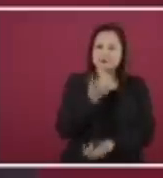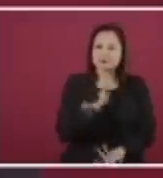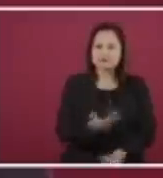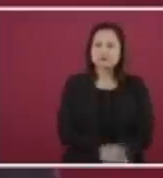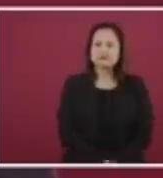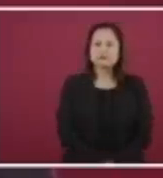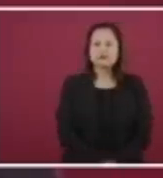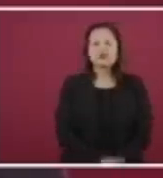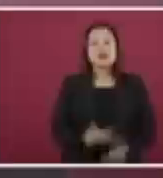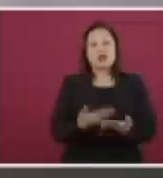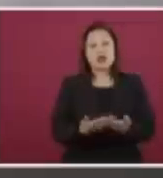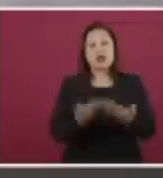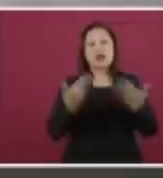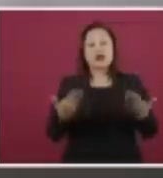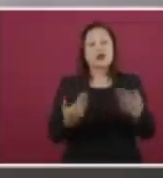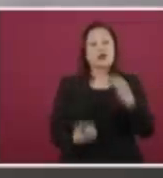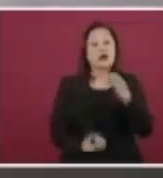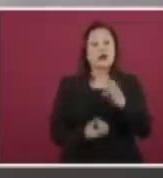vienen las redes sociales